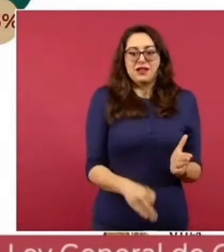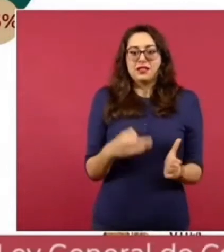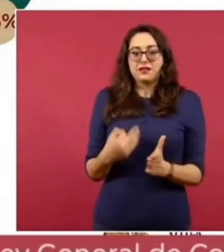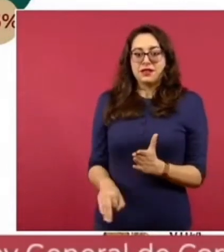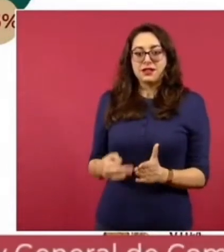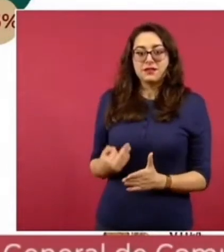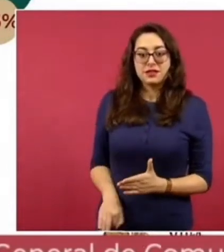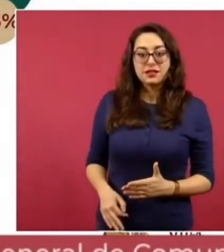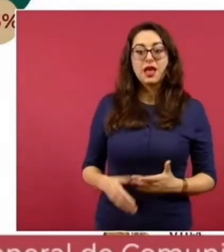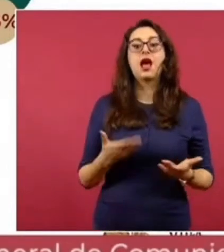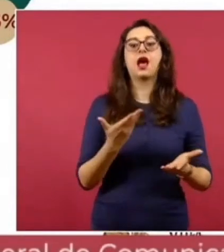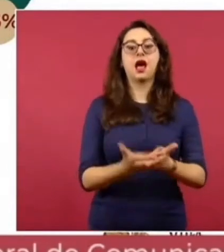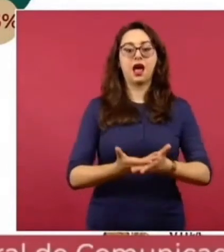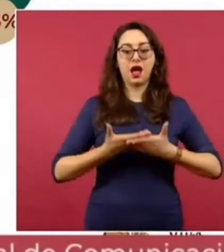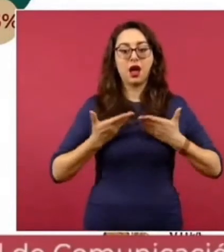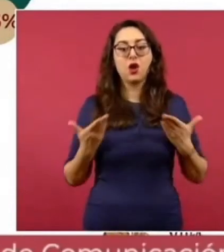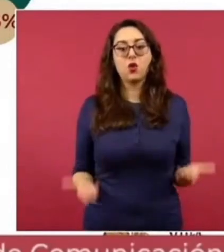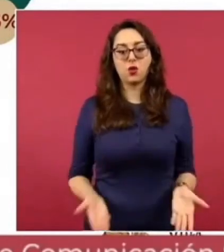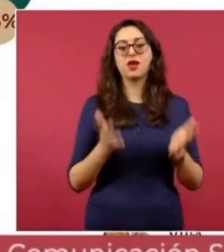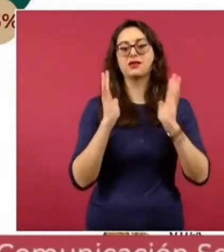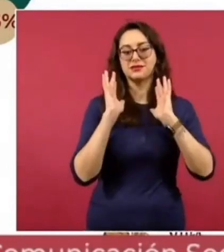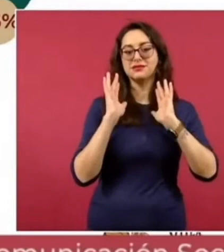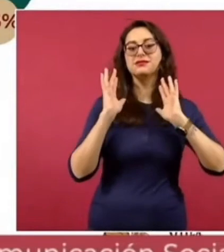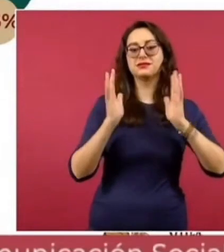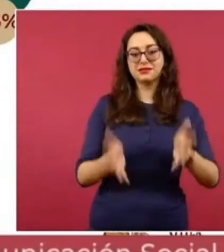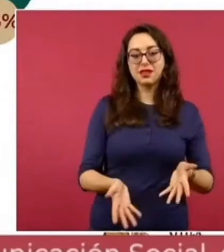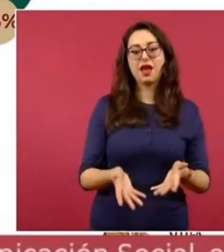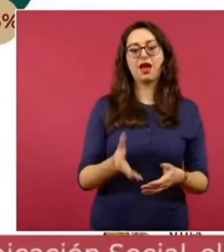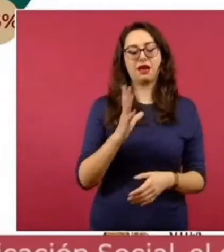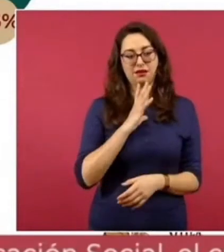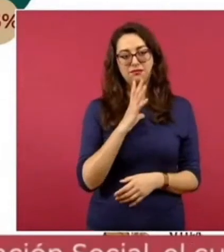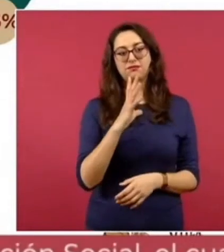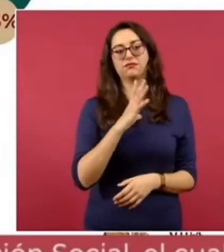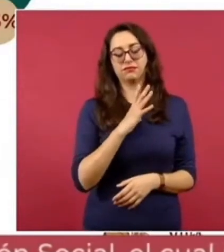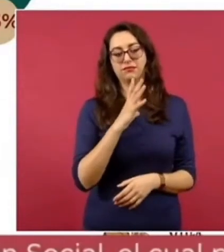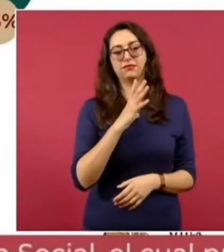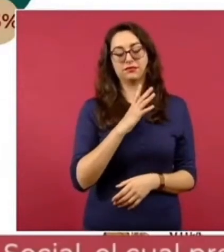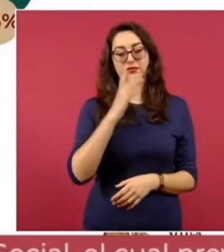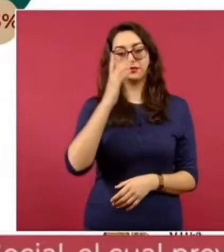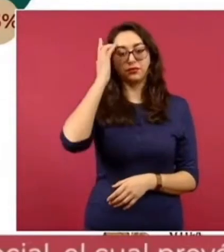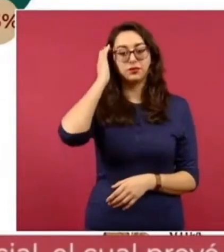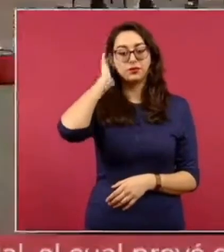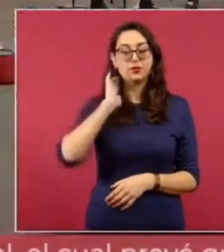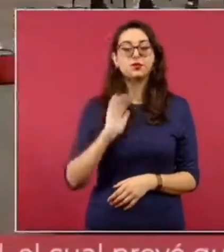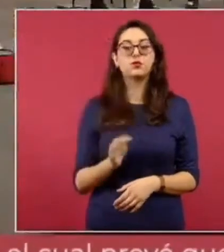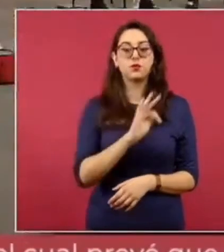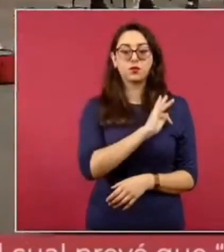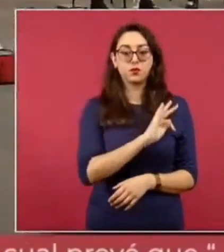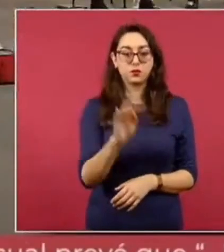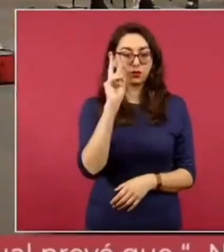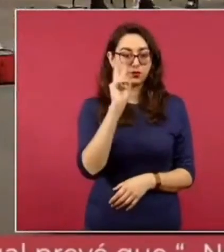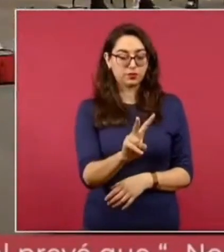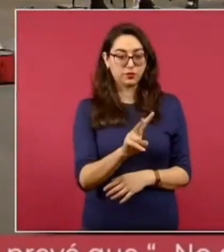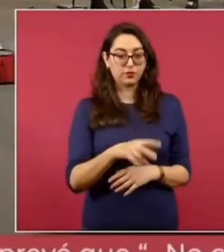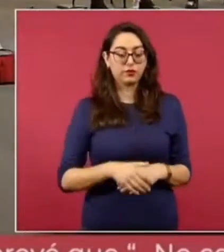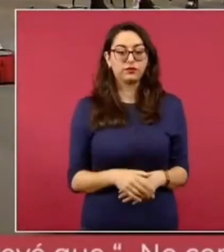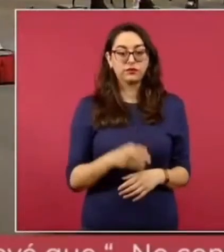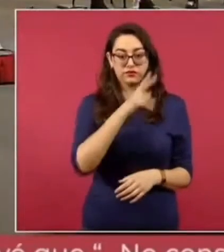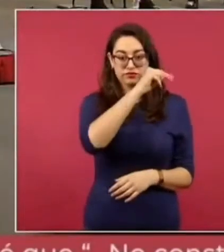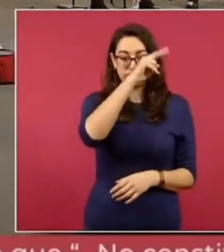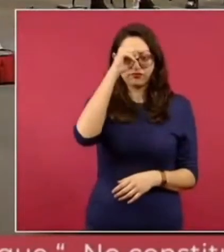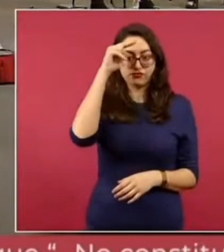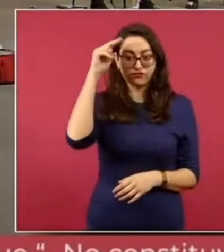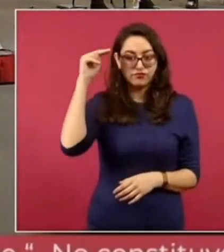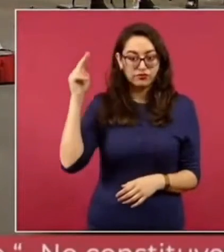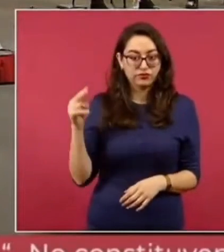Hoy, para poner un ejemplo, si podemos ver la siguiente, ahí estaba en la anterior, en Nayarit, para poder